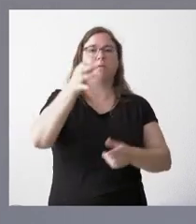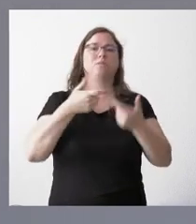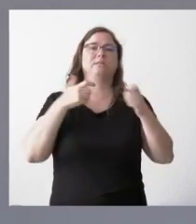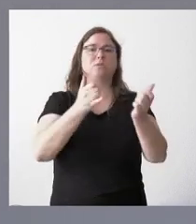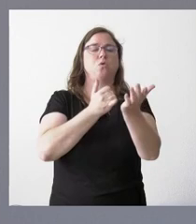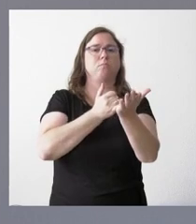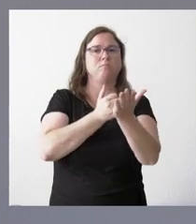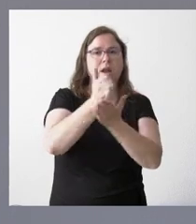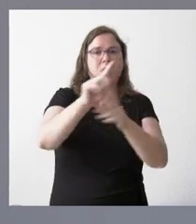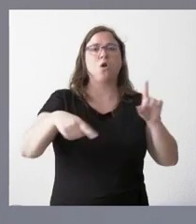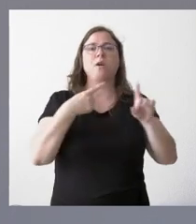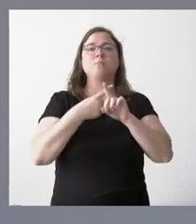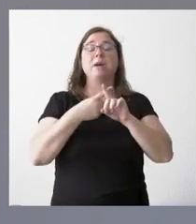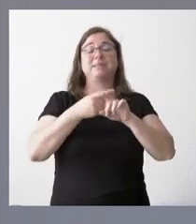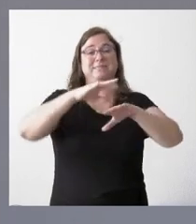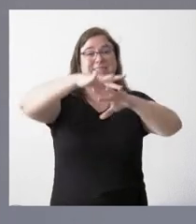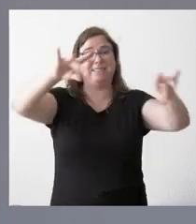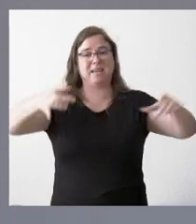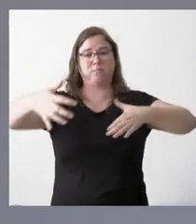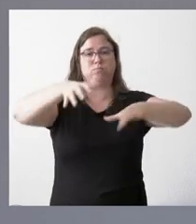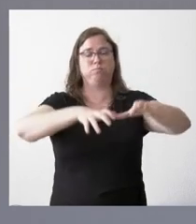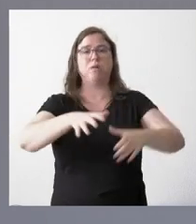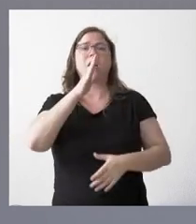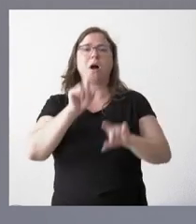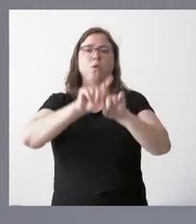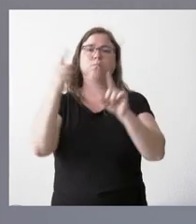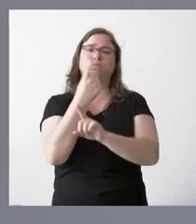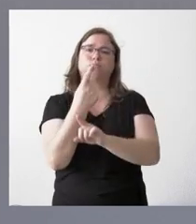hecho actuaciones de concentración parcelaria y mejora de regadíos y, en definitiva,